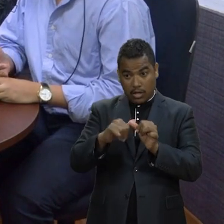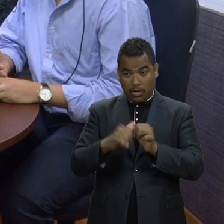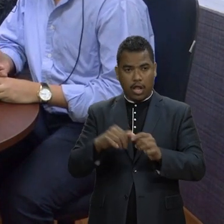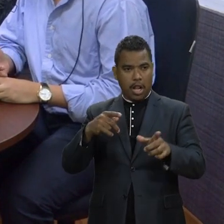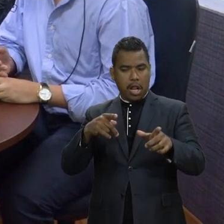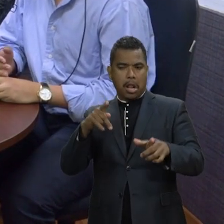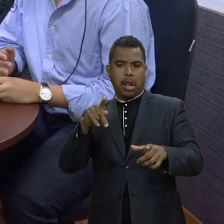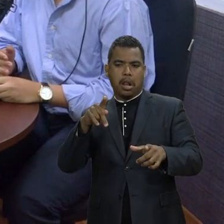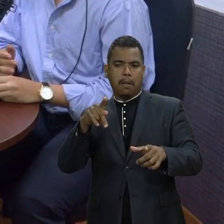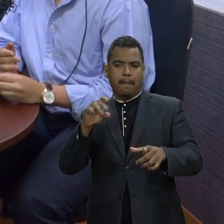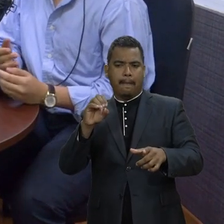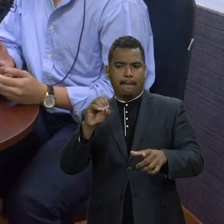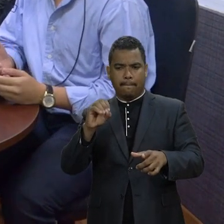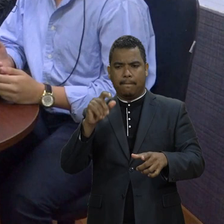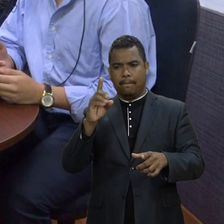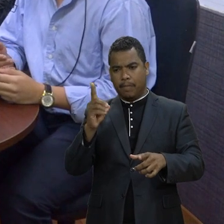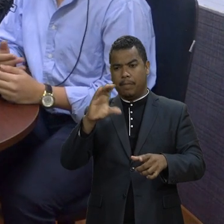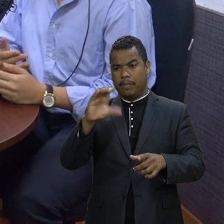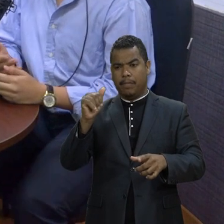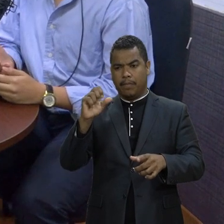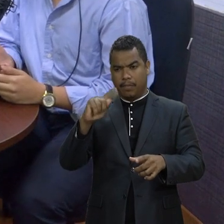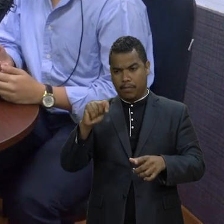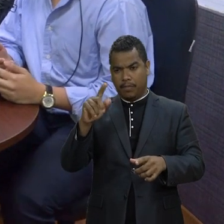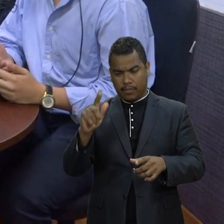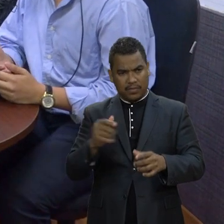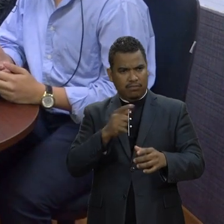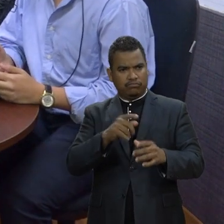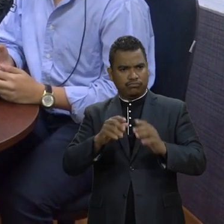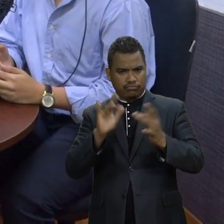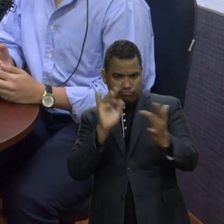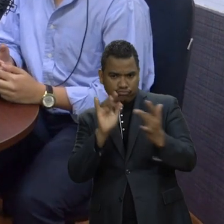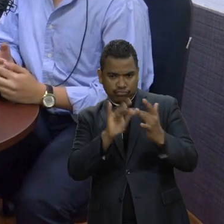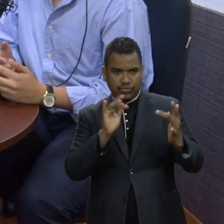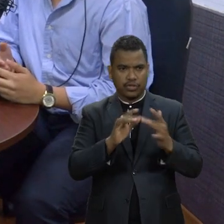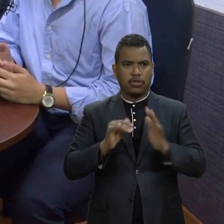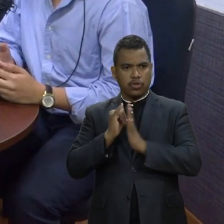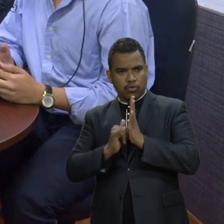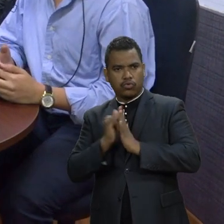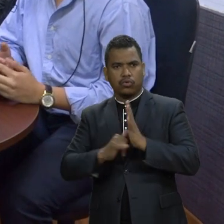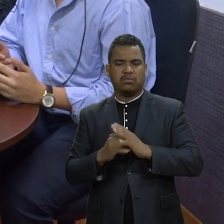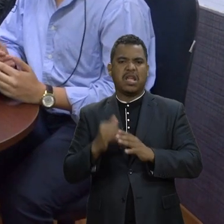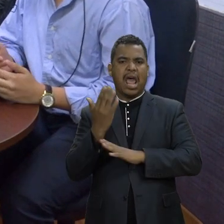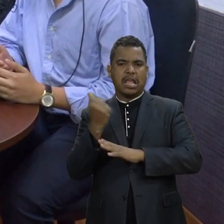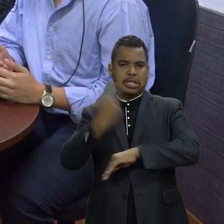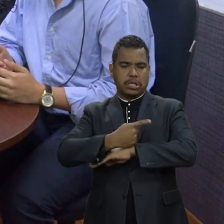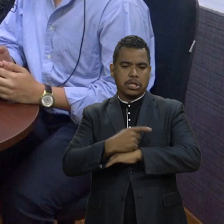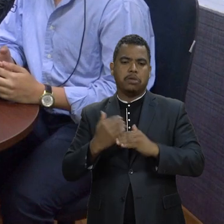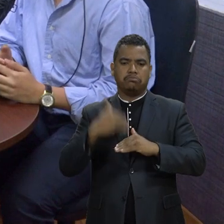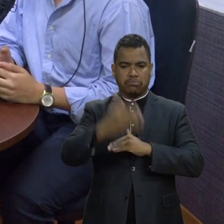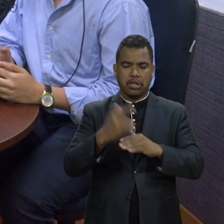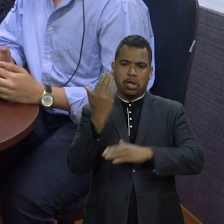sigan nuestro podcast a través de las principales plataformas como Spotify y YouTube. Recuerden que cada episodio va a salir cada 15